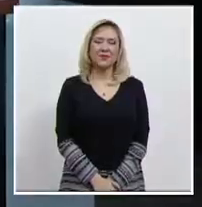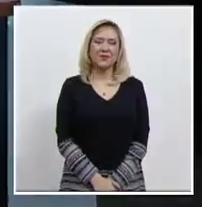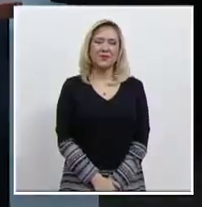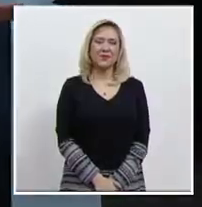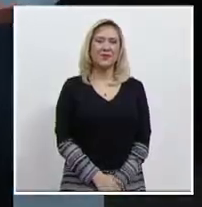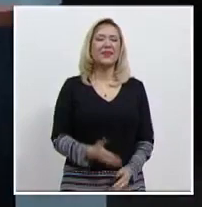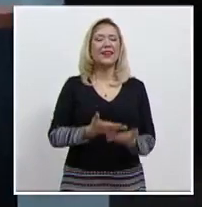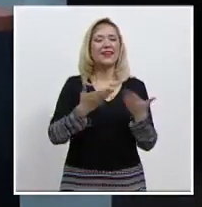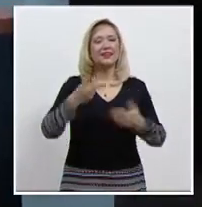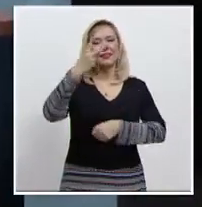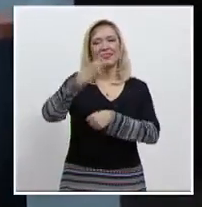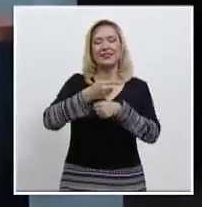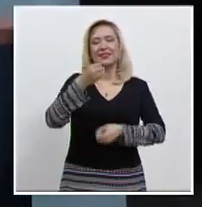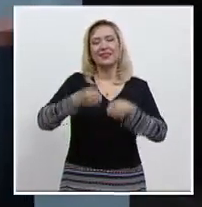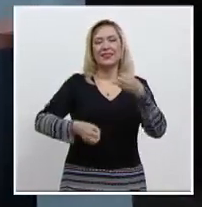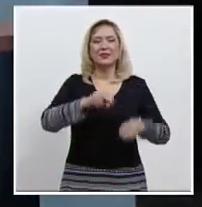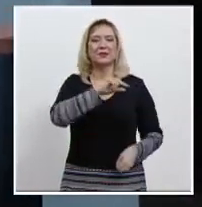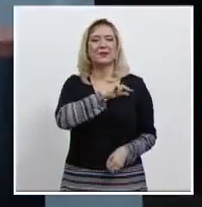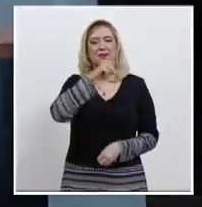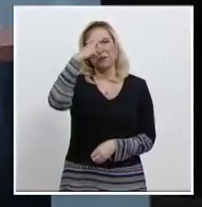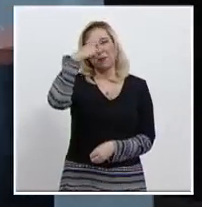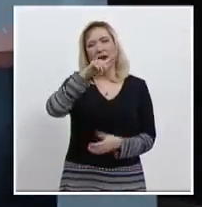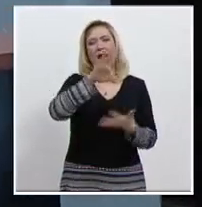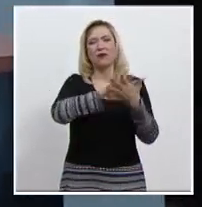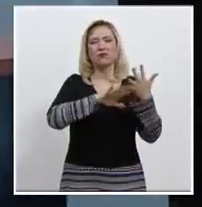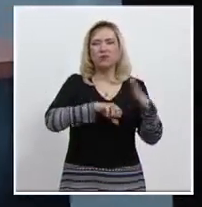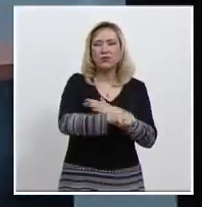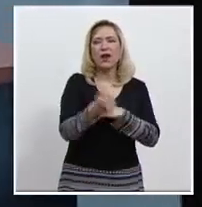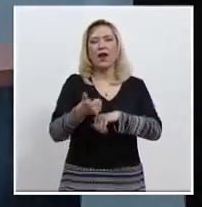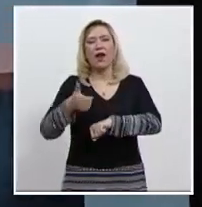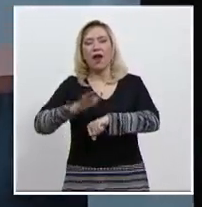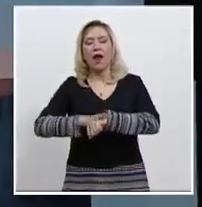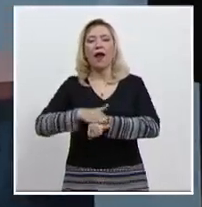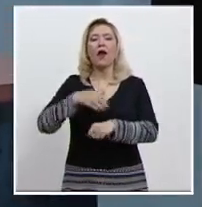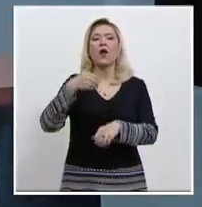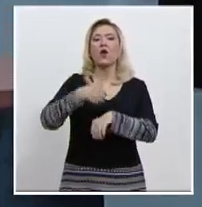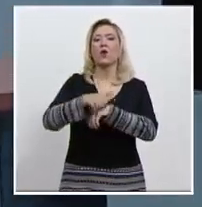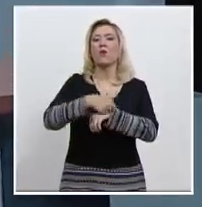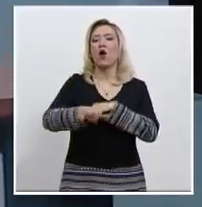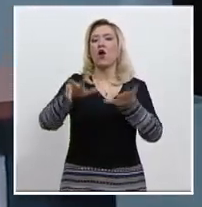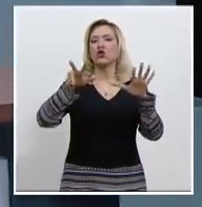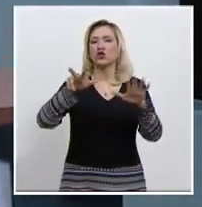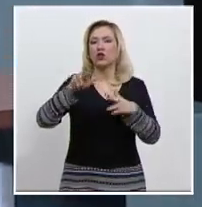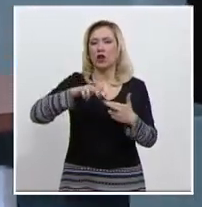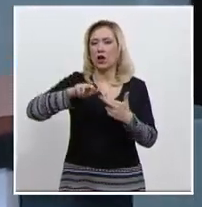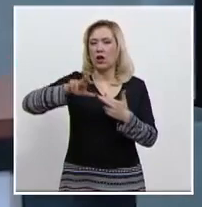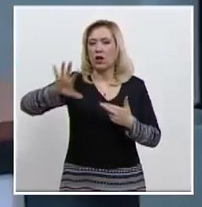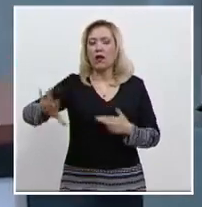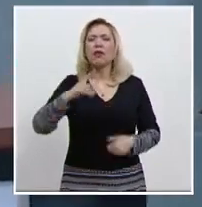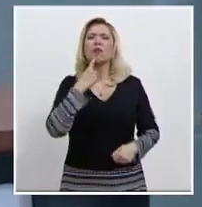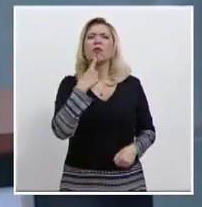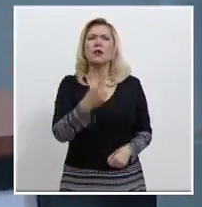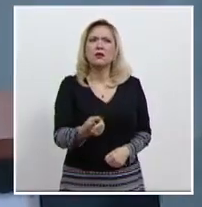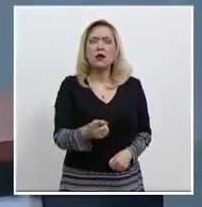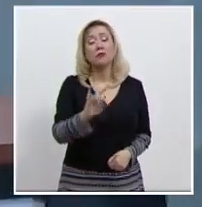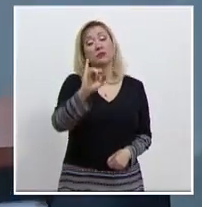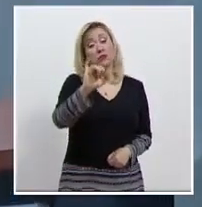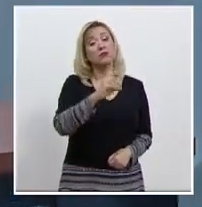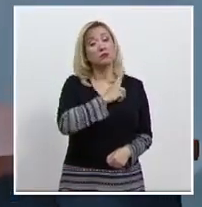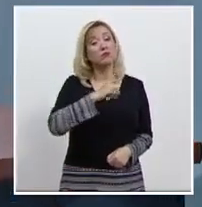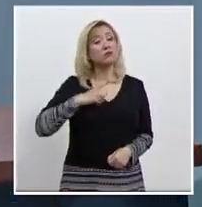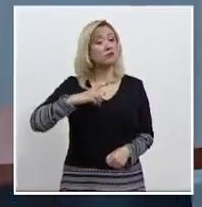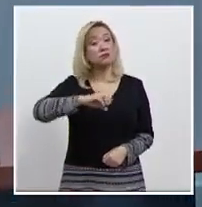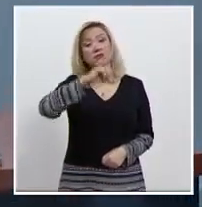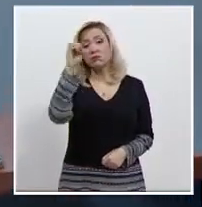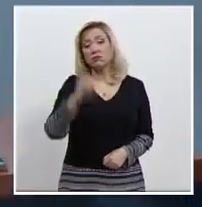Y el segundo tribunal colegiado en materias penal y administrativa del 18º Circuito determinó que debe proceder oficiosamente